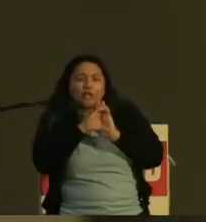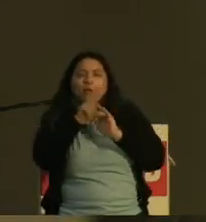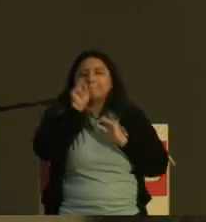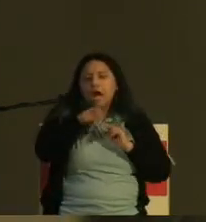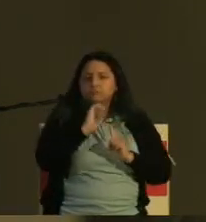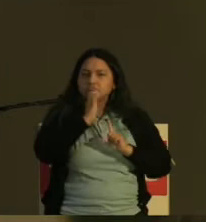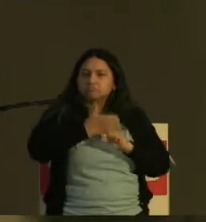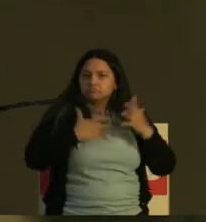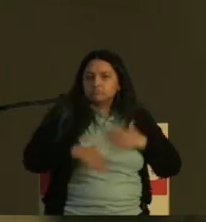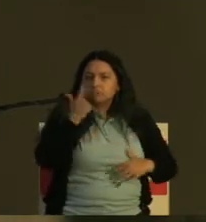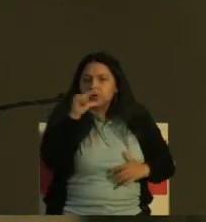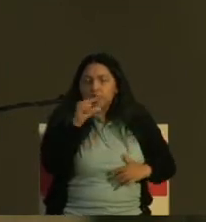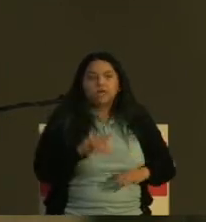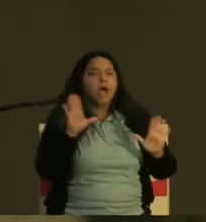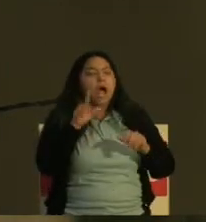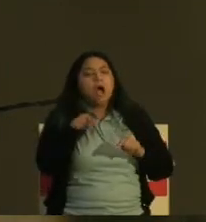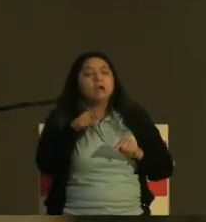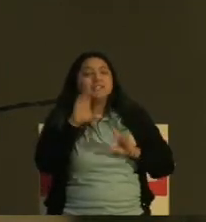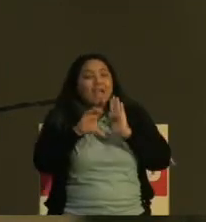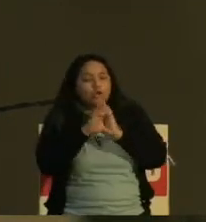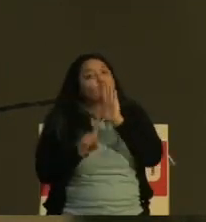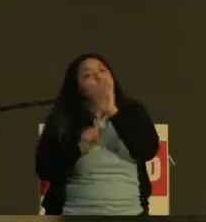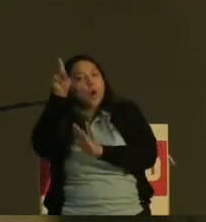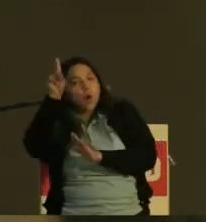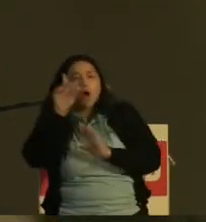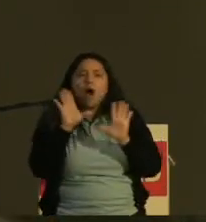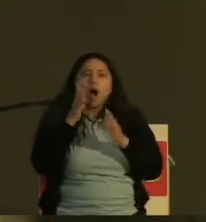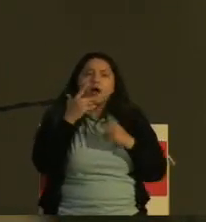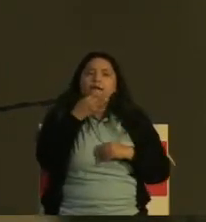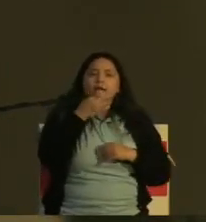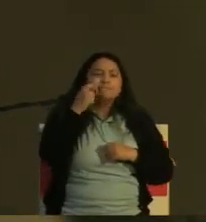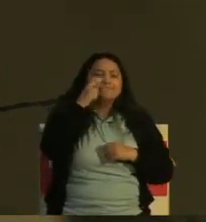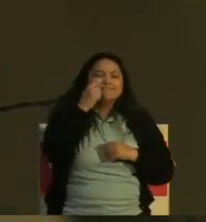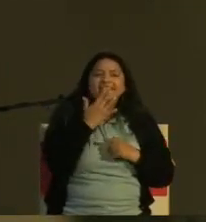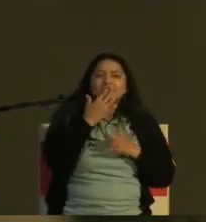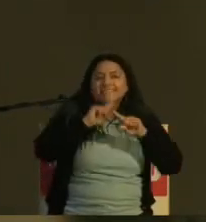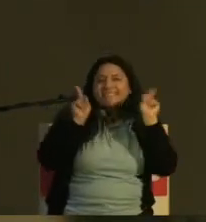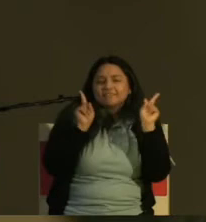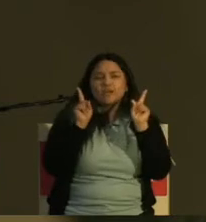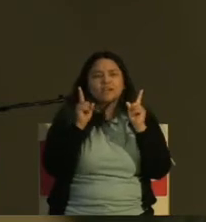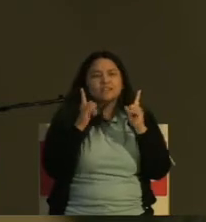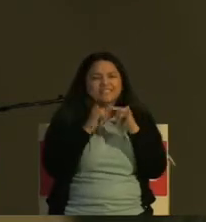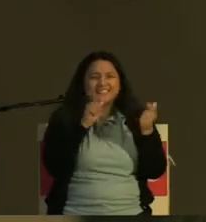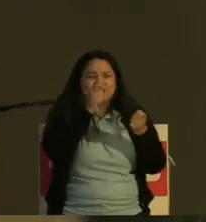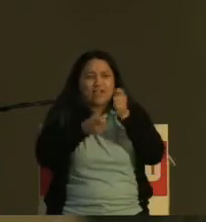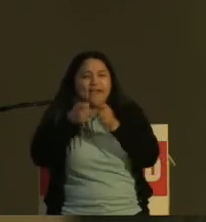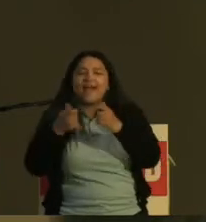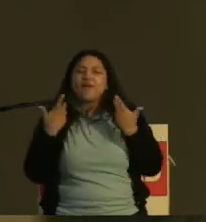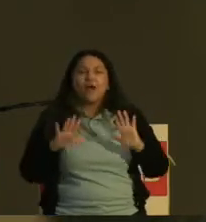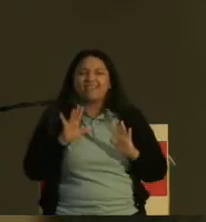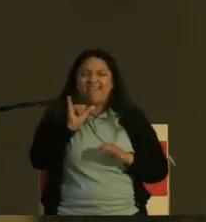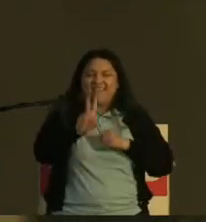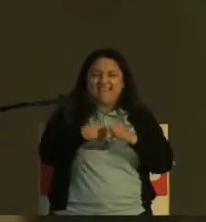verde, el personaje es más alto, la mujer es rubia, no cambien, ¿no?, que son esos autores